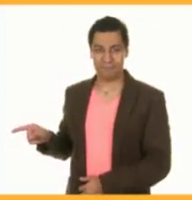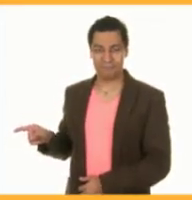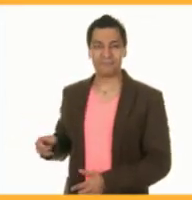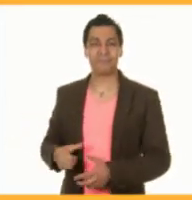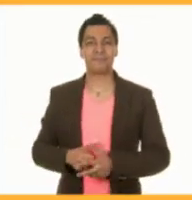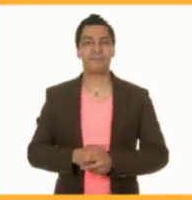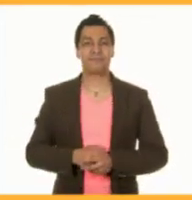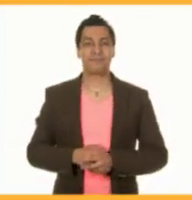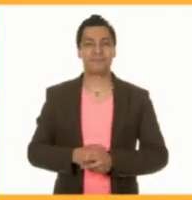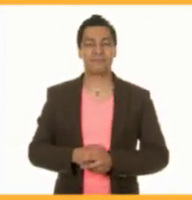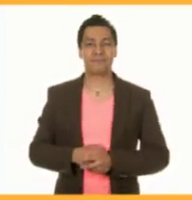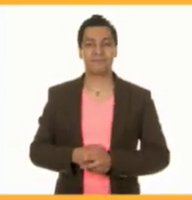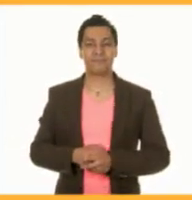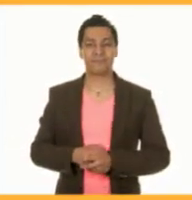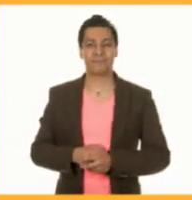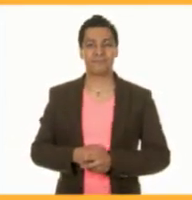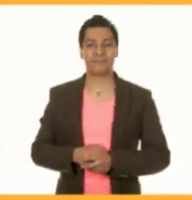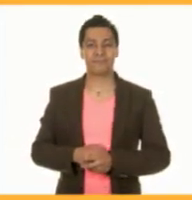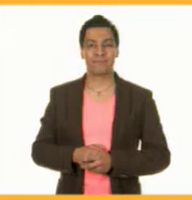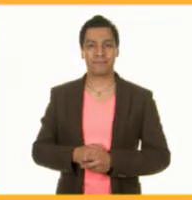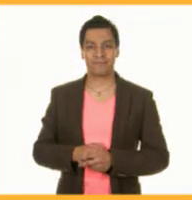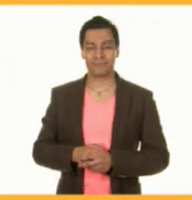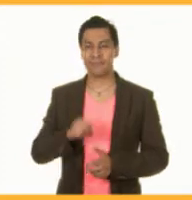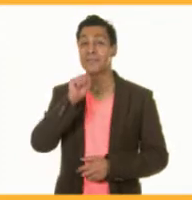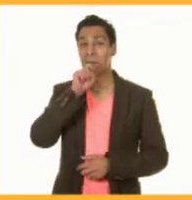800-288-6688 y